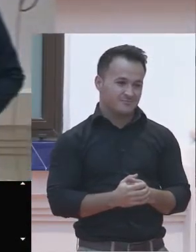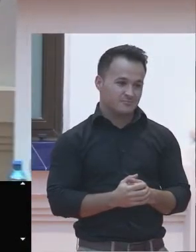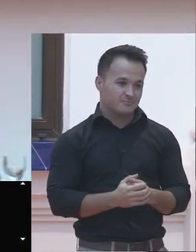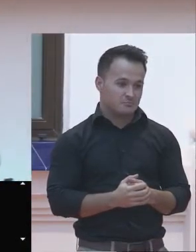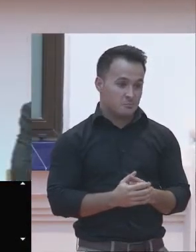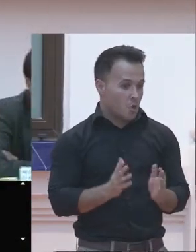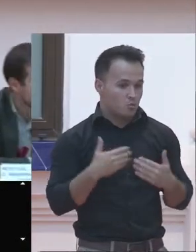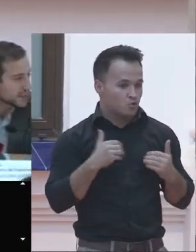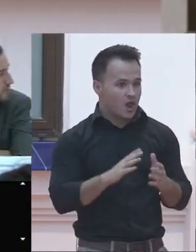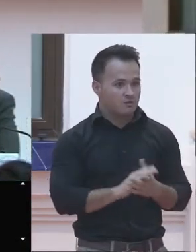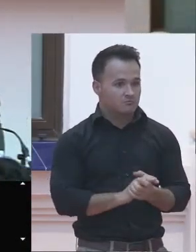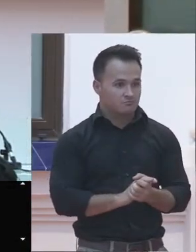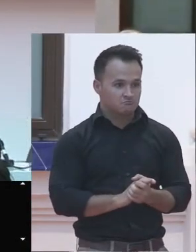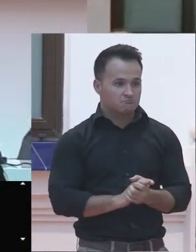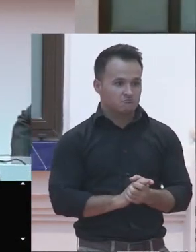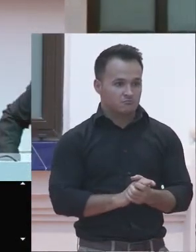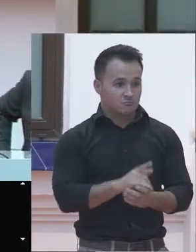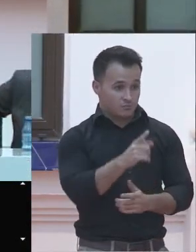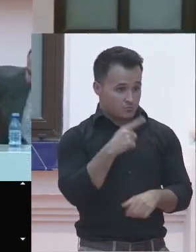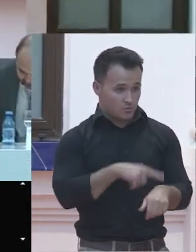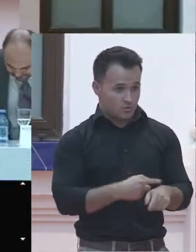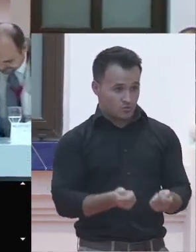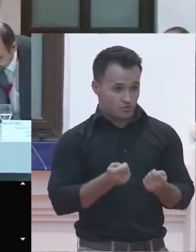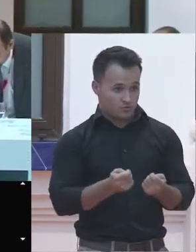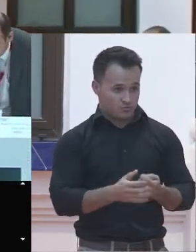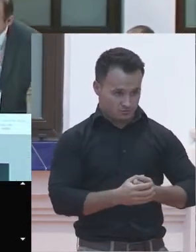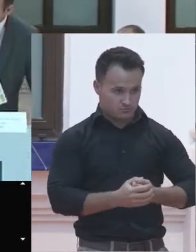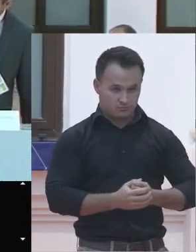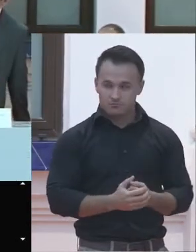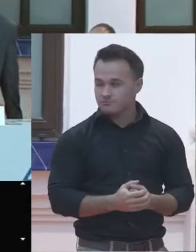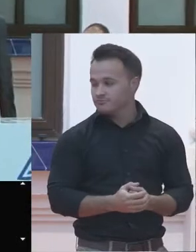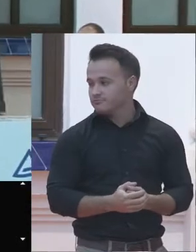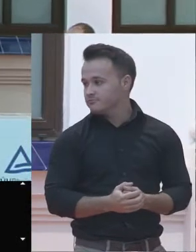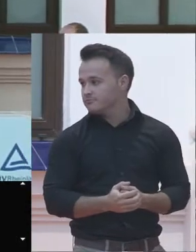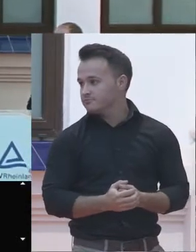Muchas gracias, Celso. Pues damos paso a Josema.